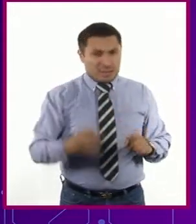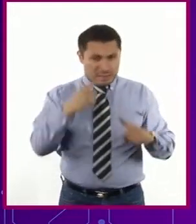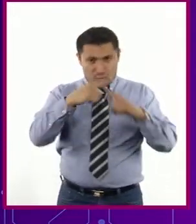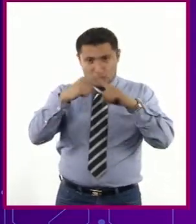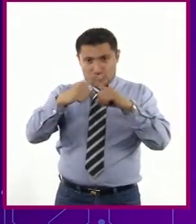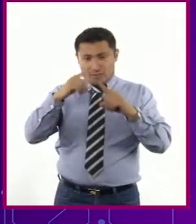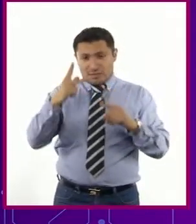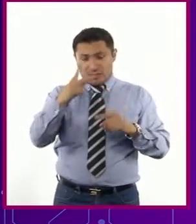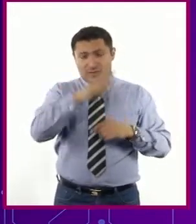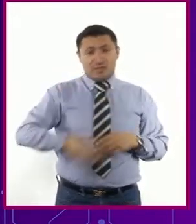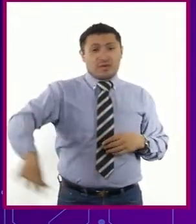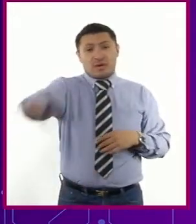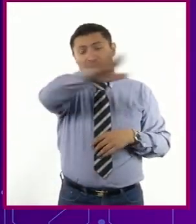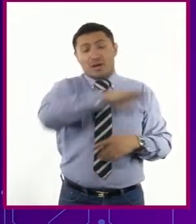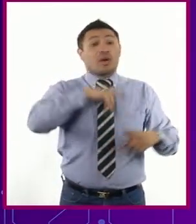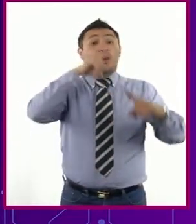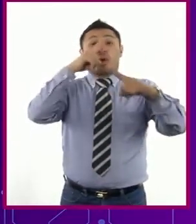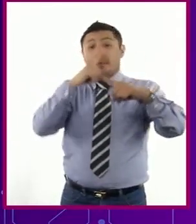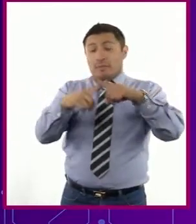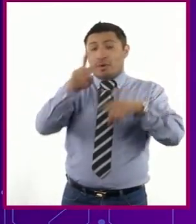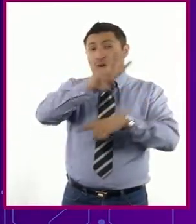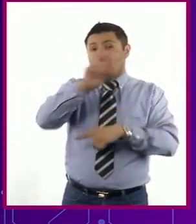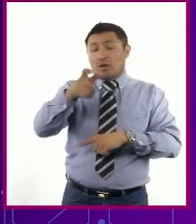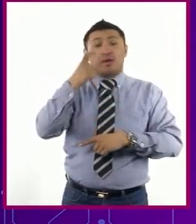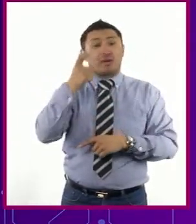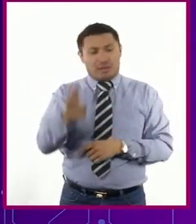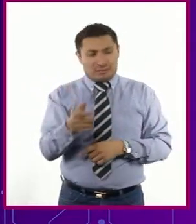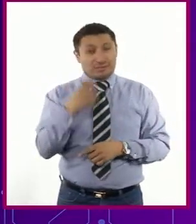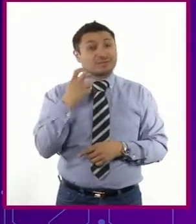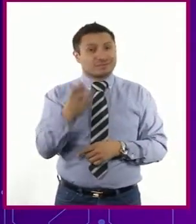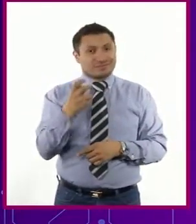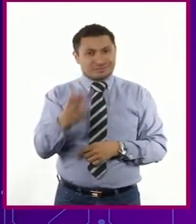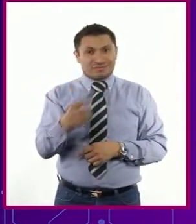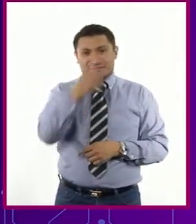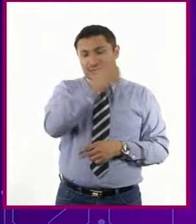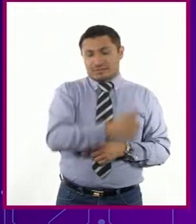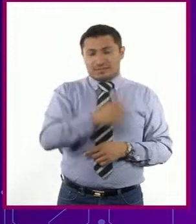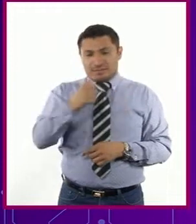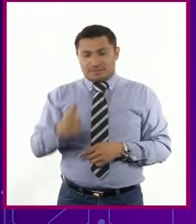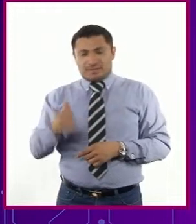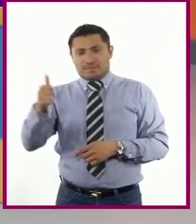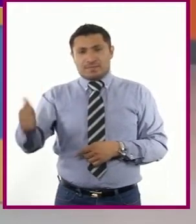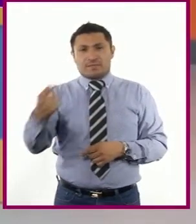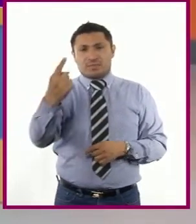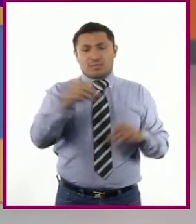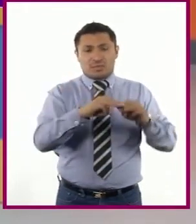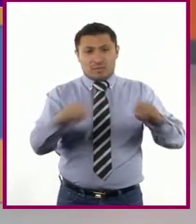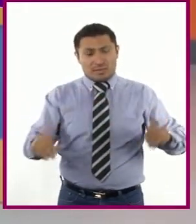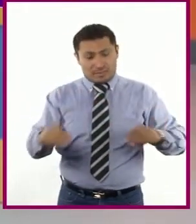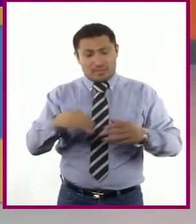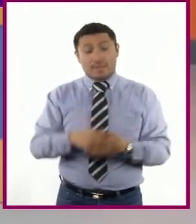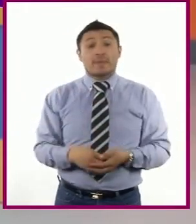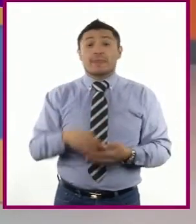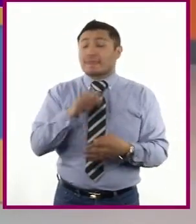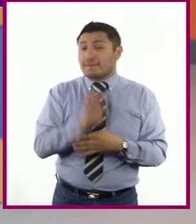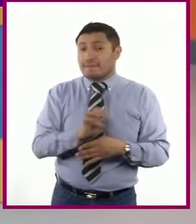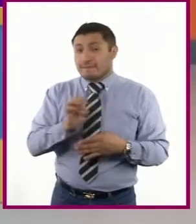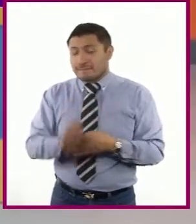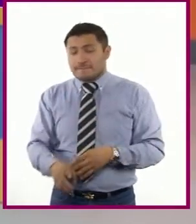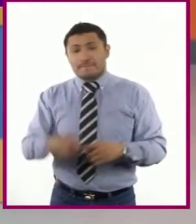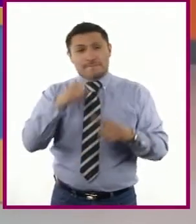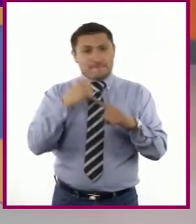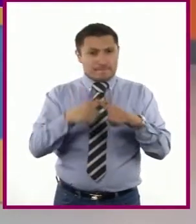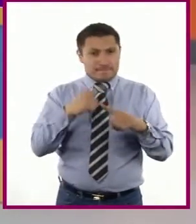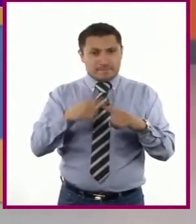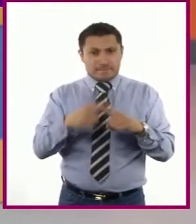del perímetro por 200 pesos, que es el costo de cada metro lineal del cerco. Entonces, podemos